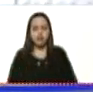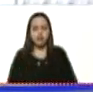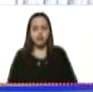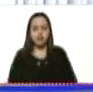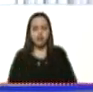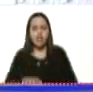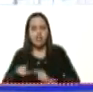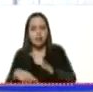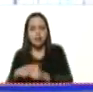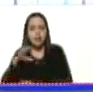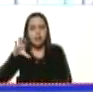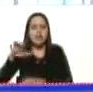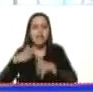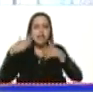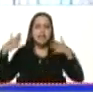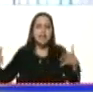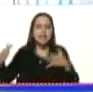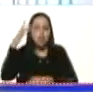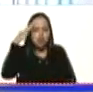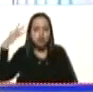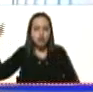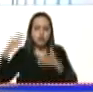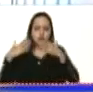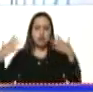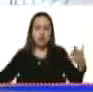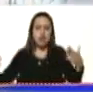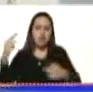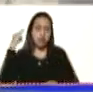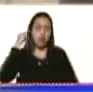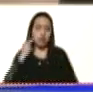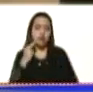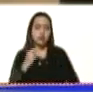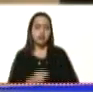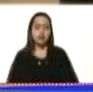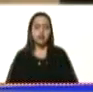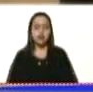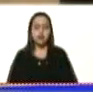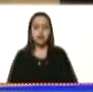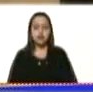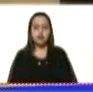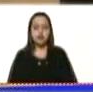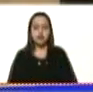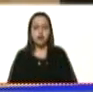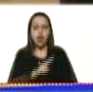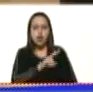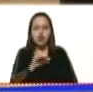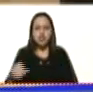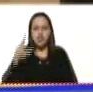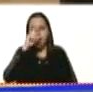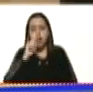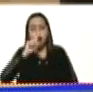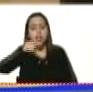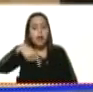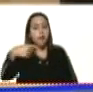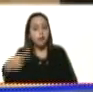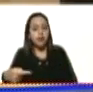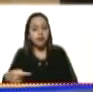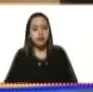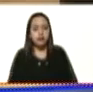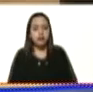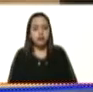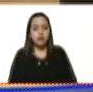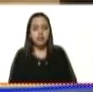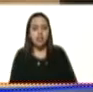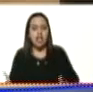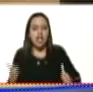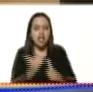vendría la patria grande, el sueño grande de Bolívar. Y 200 años después, hemos hecho un